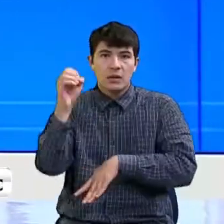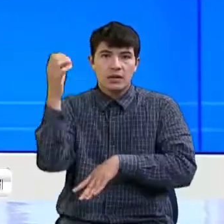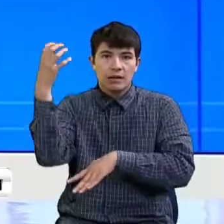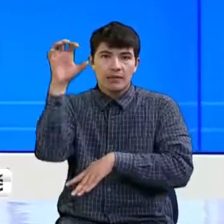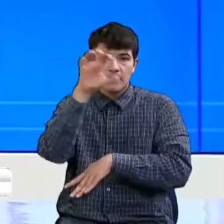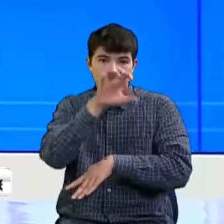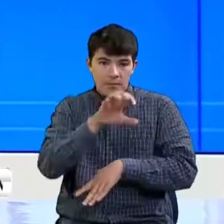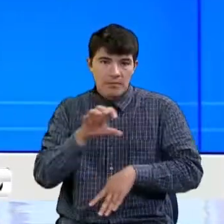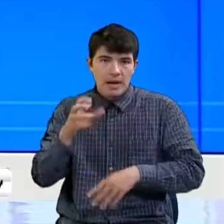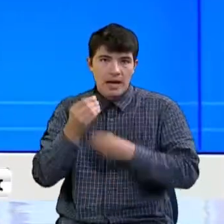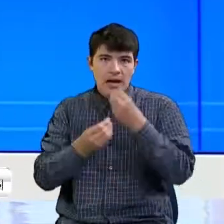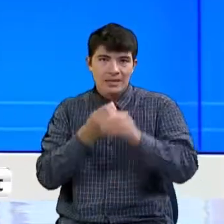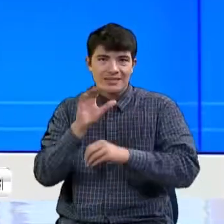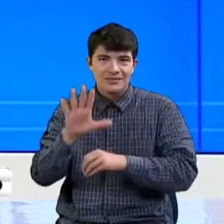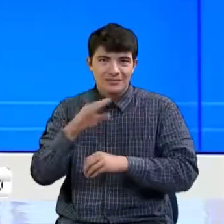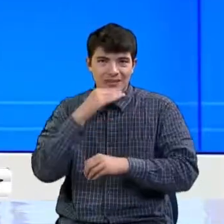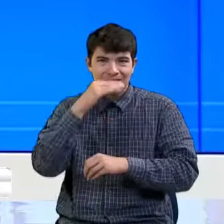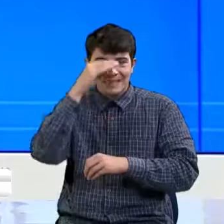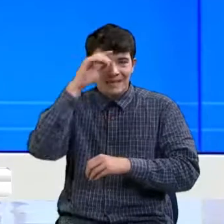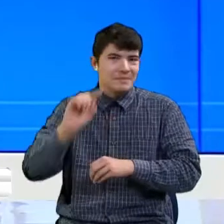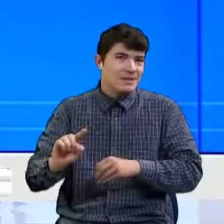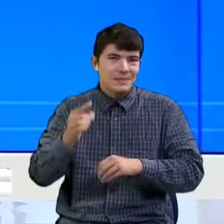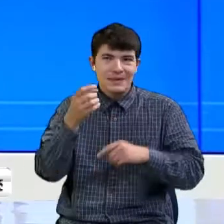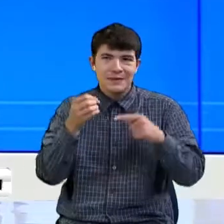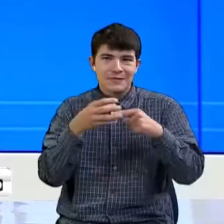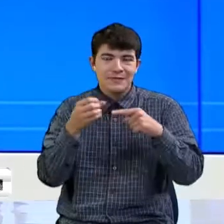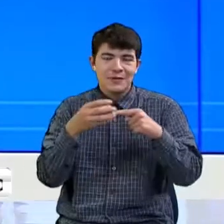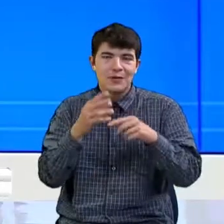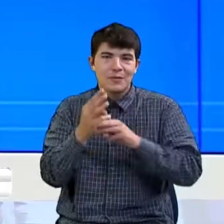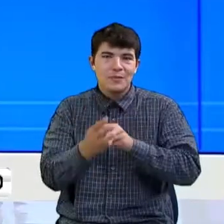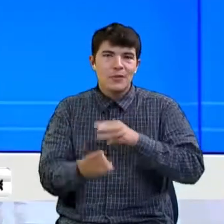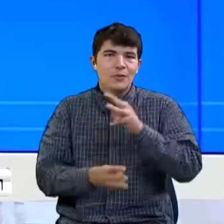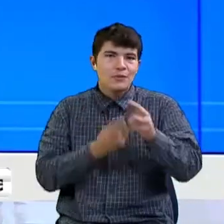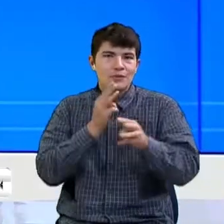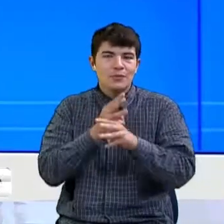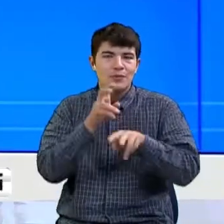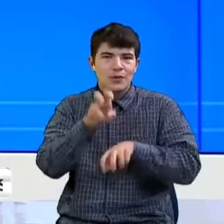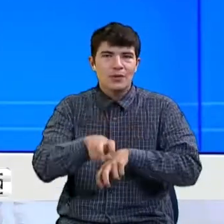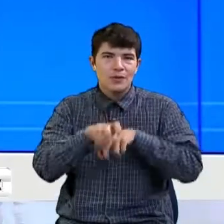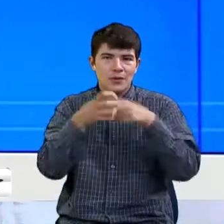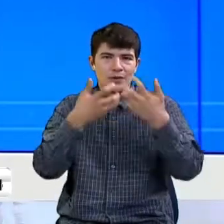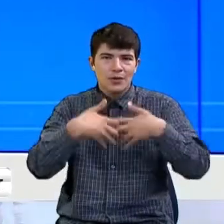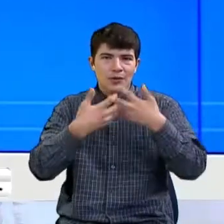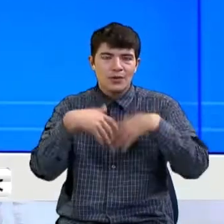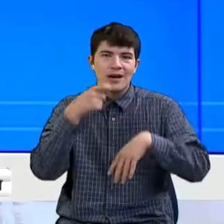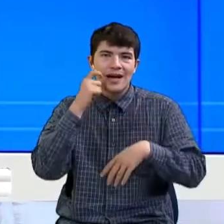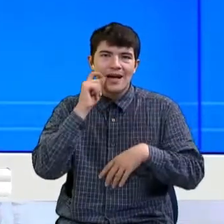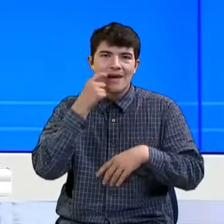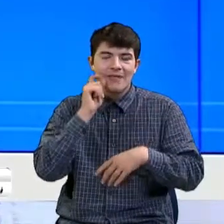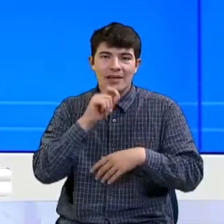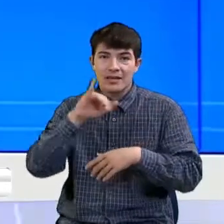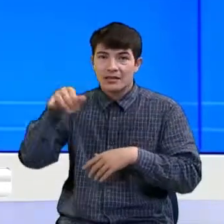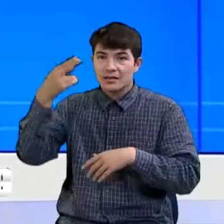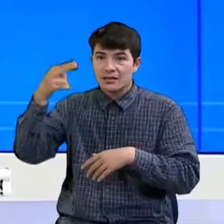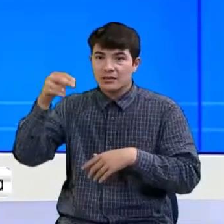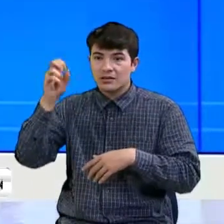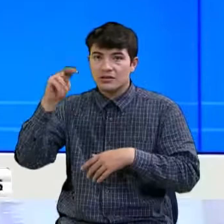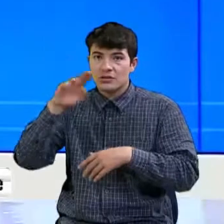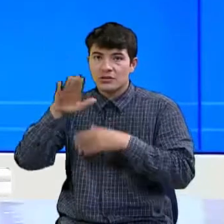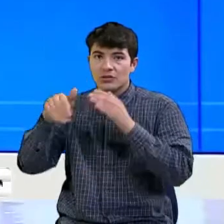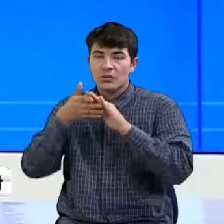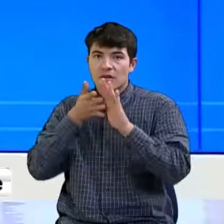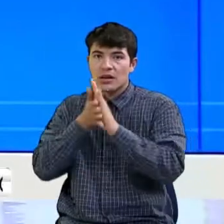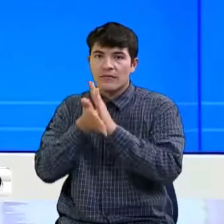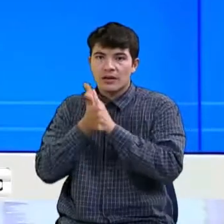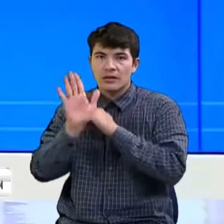se realiza en medellín precisamente el primer foro mundial de productores de café nuestro compañero jon lópez tiene toda la información desde allí desde la